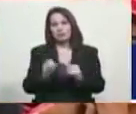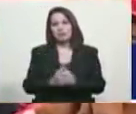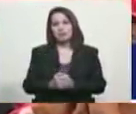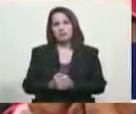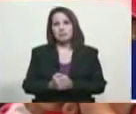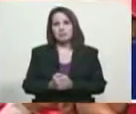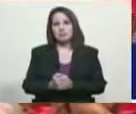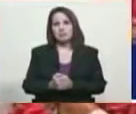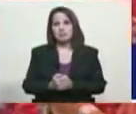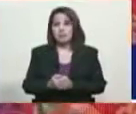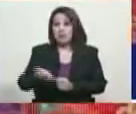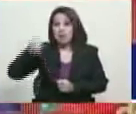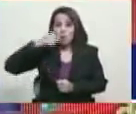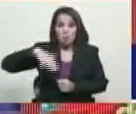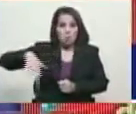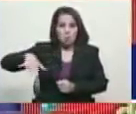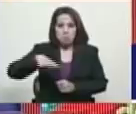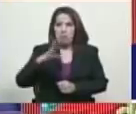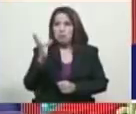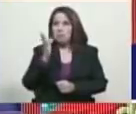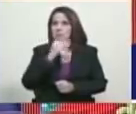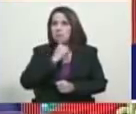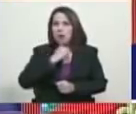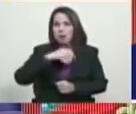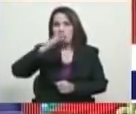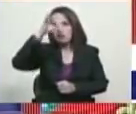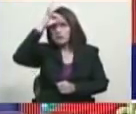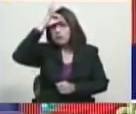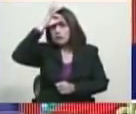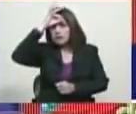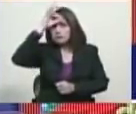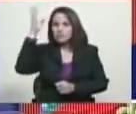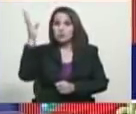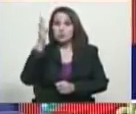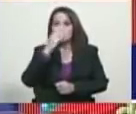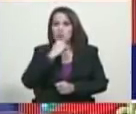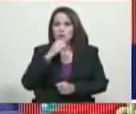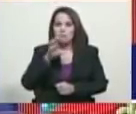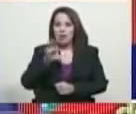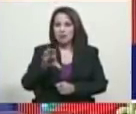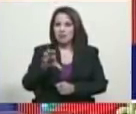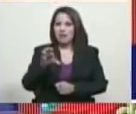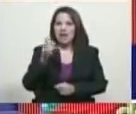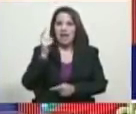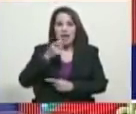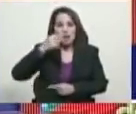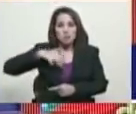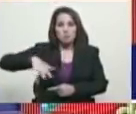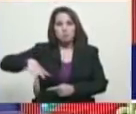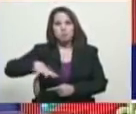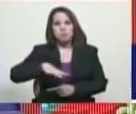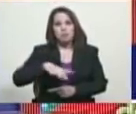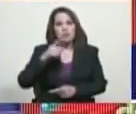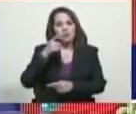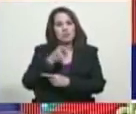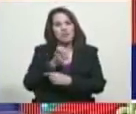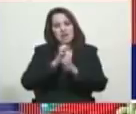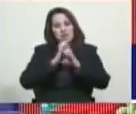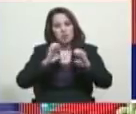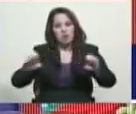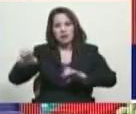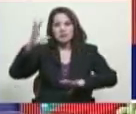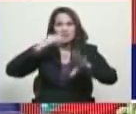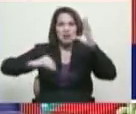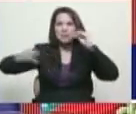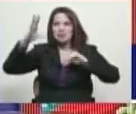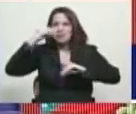Y sin pueblo educado jamás tendremos patria libre e independiente. Así